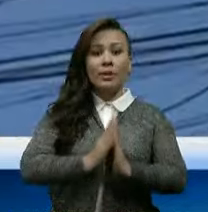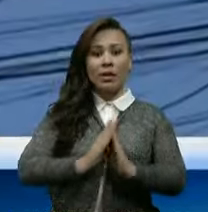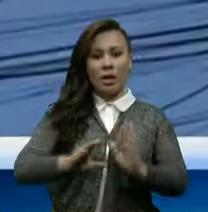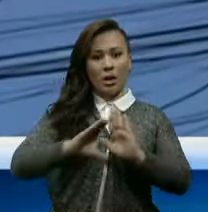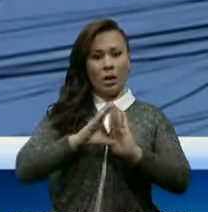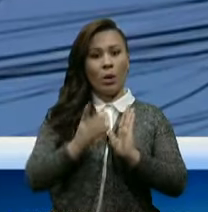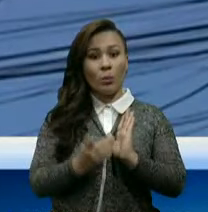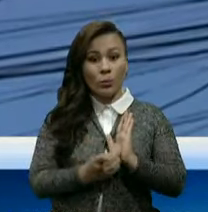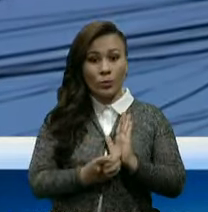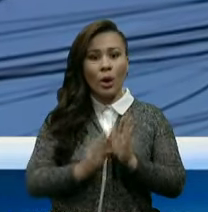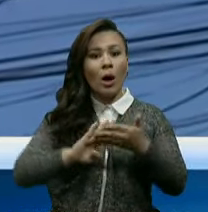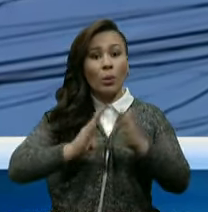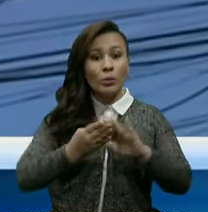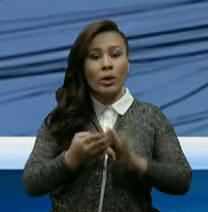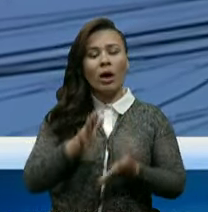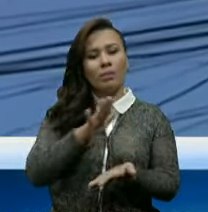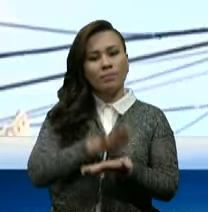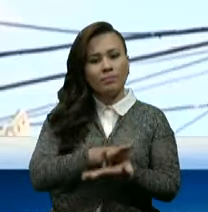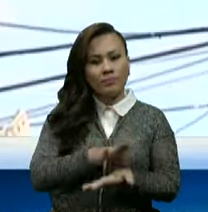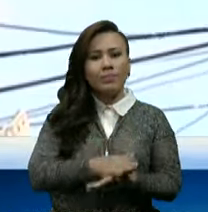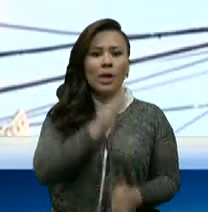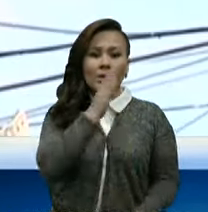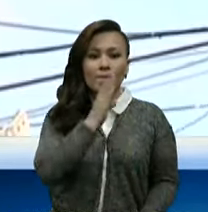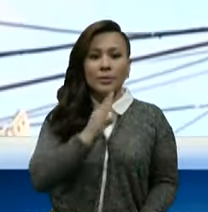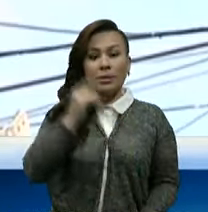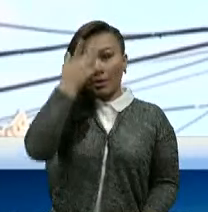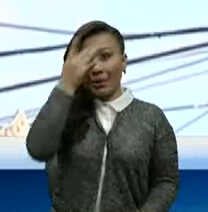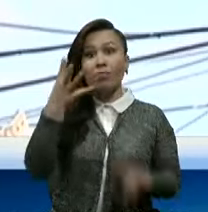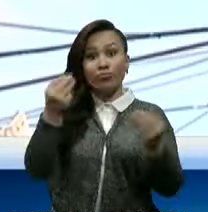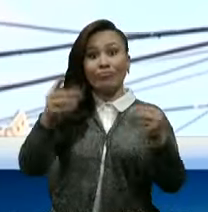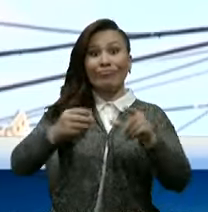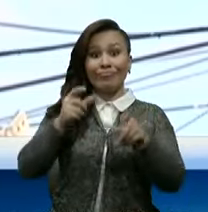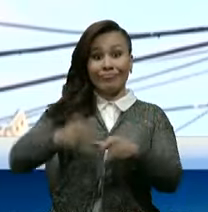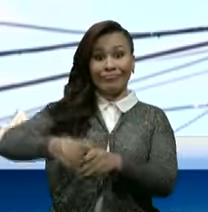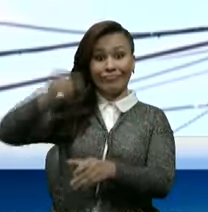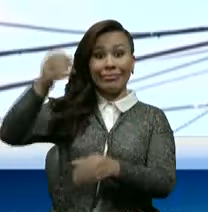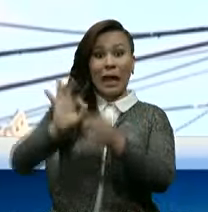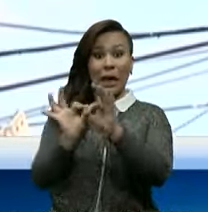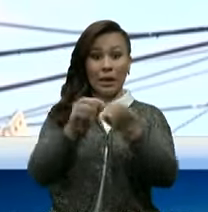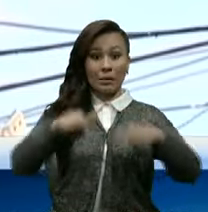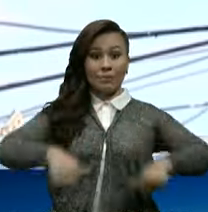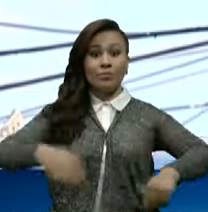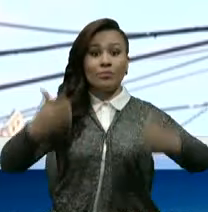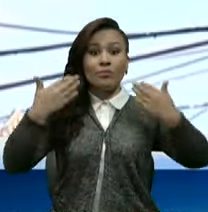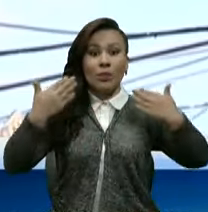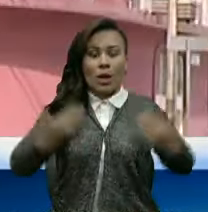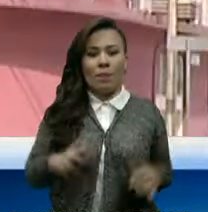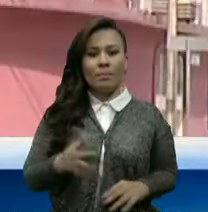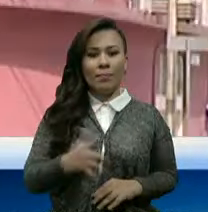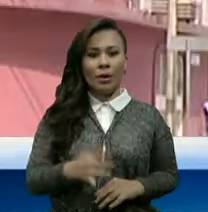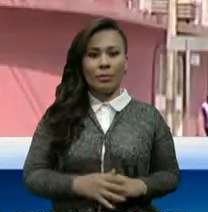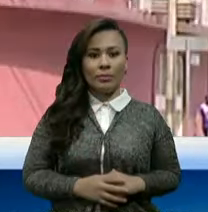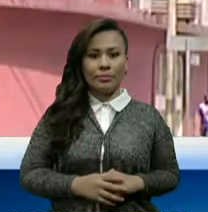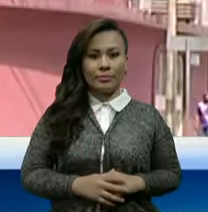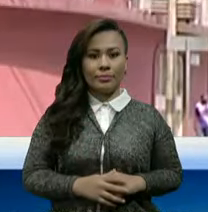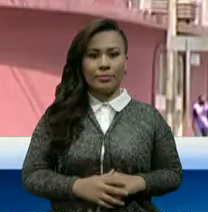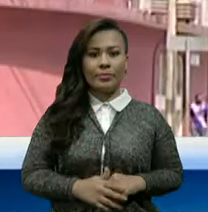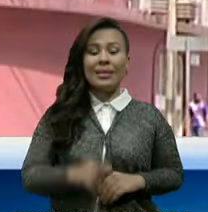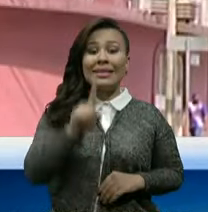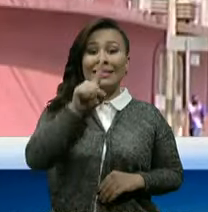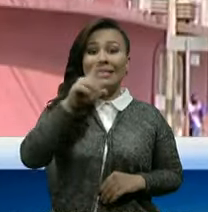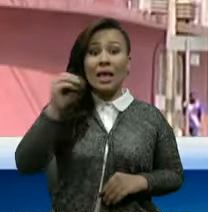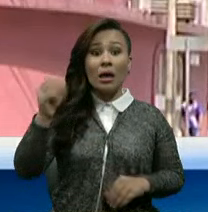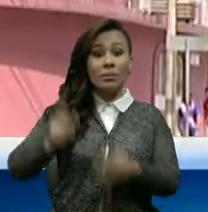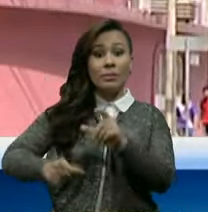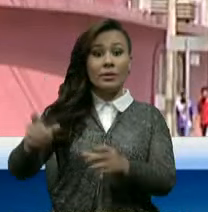de paciencia, tiempo para abarcar a toda la ciudad. Tenemos registrado alrededor de 100